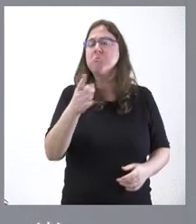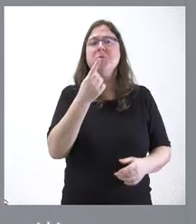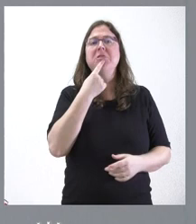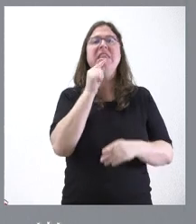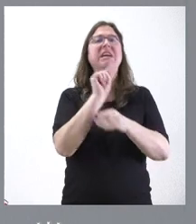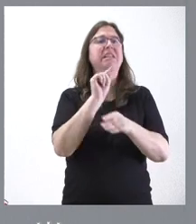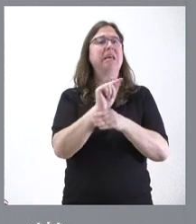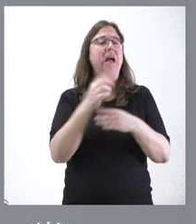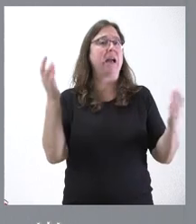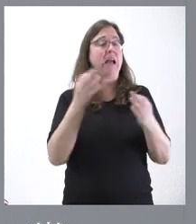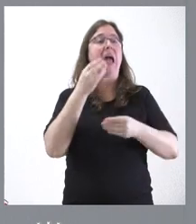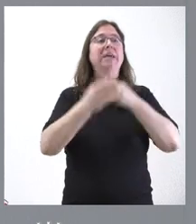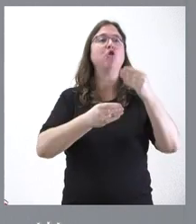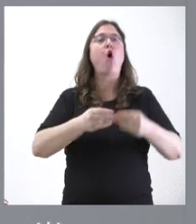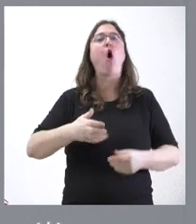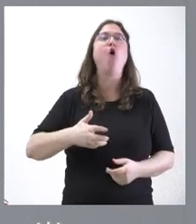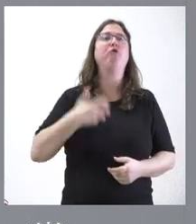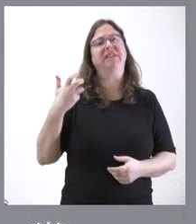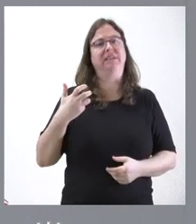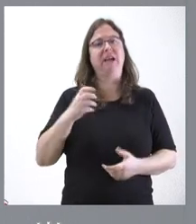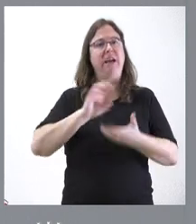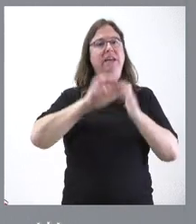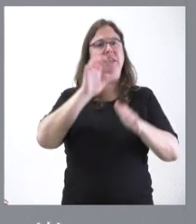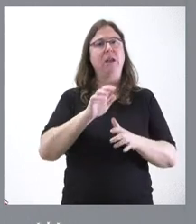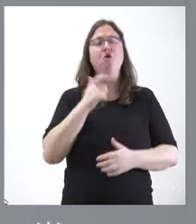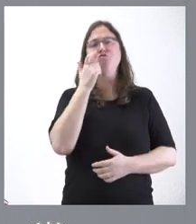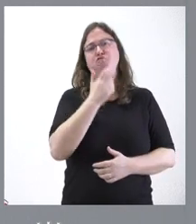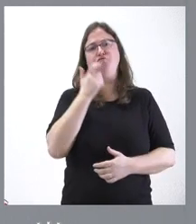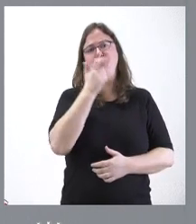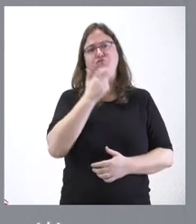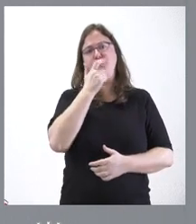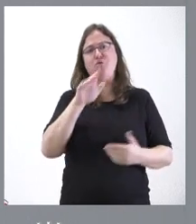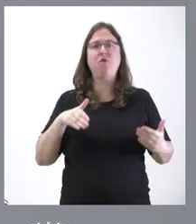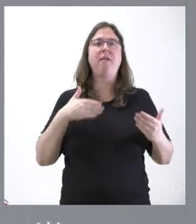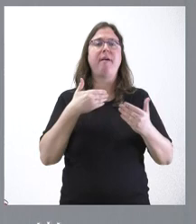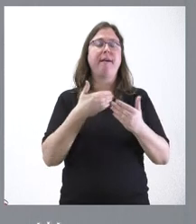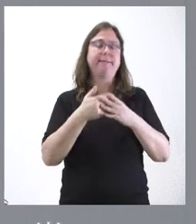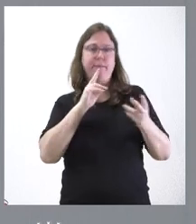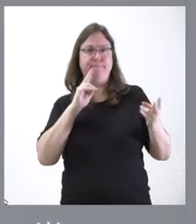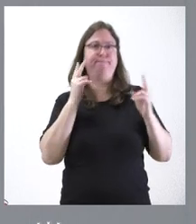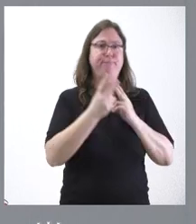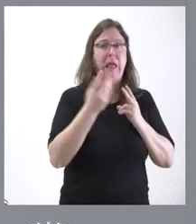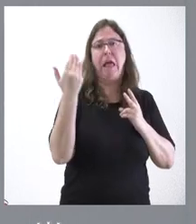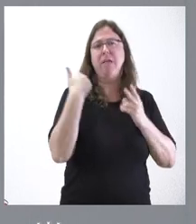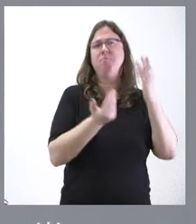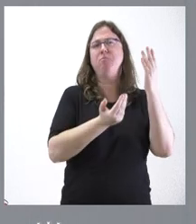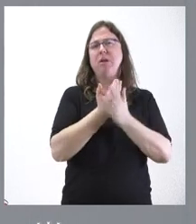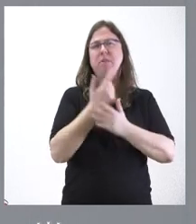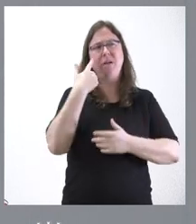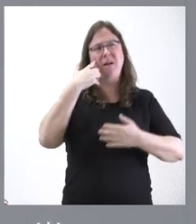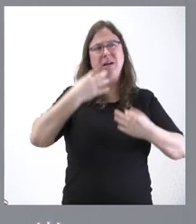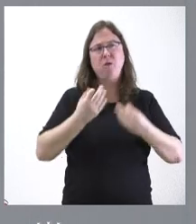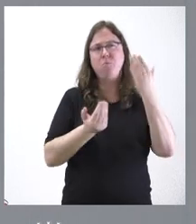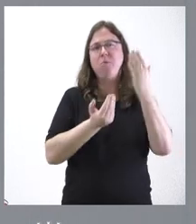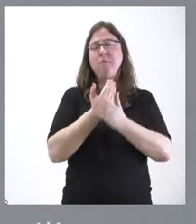que habiendo hecho una ofensa a Castilla y león Se tardó un cierto tiempo hasta que las primeras reacciones yo ayer por la mañana creo que fue las 10 de la mañana